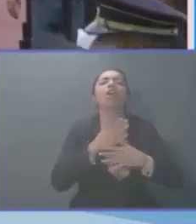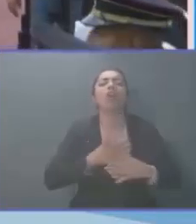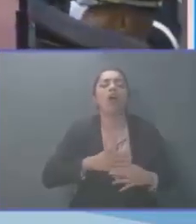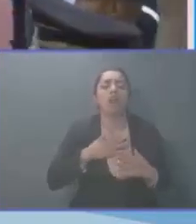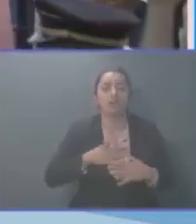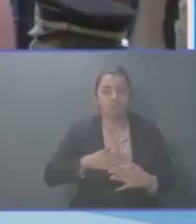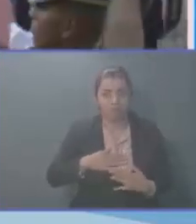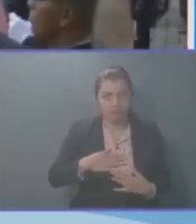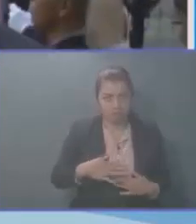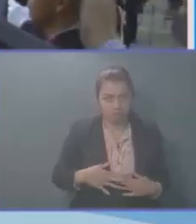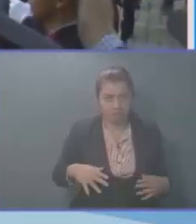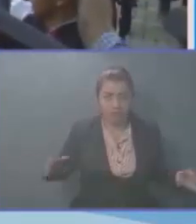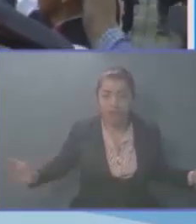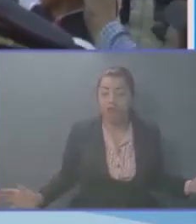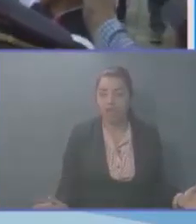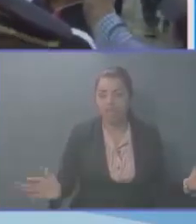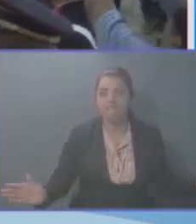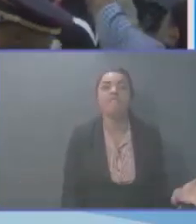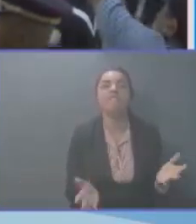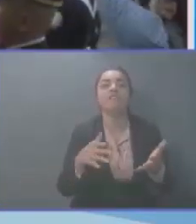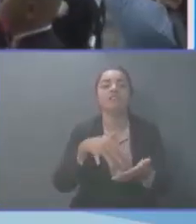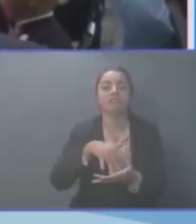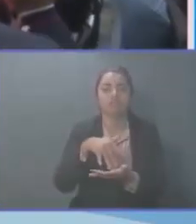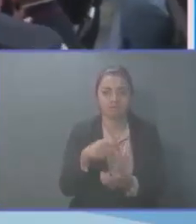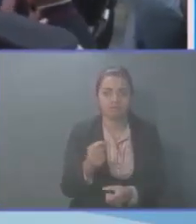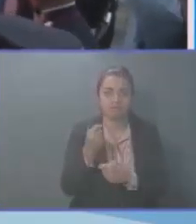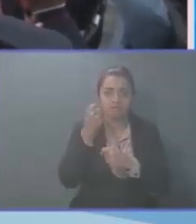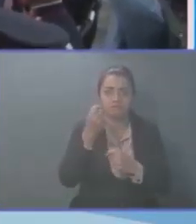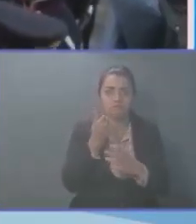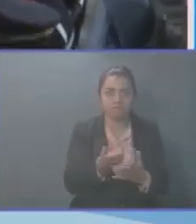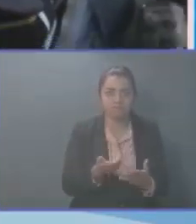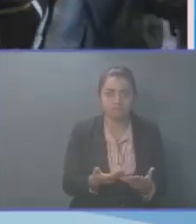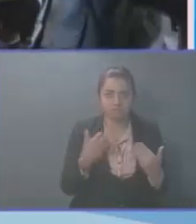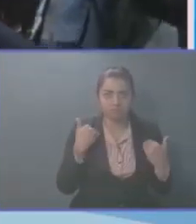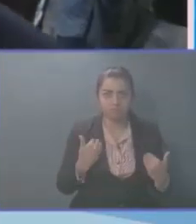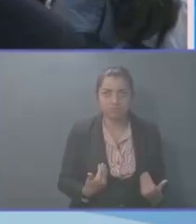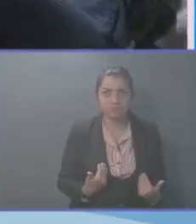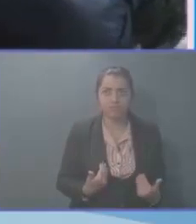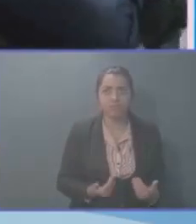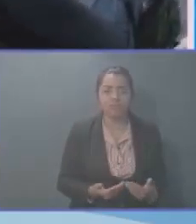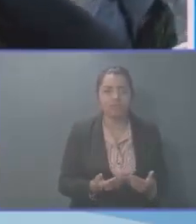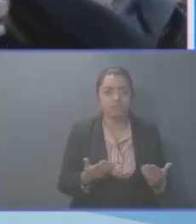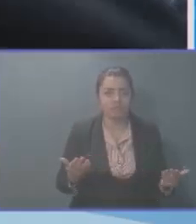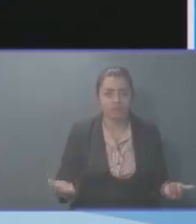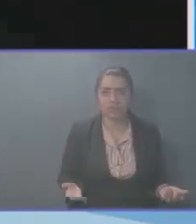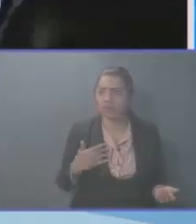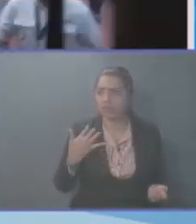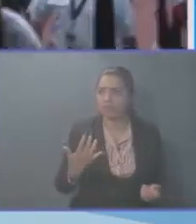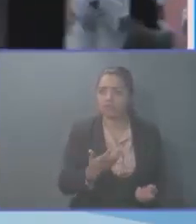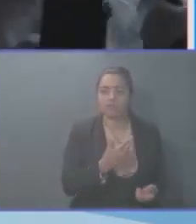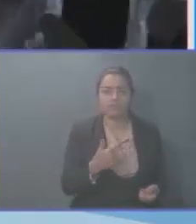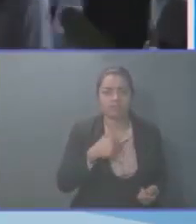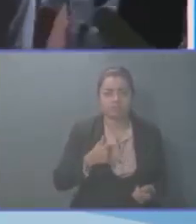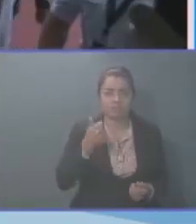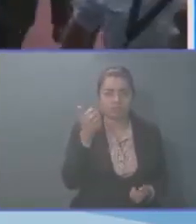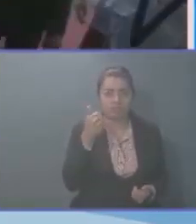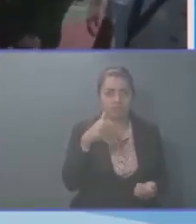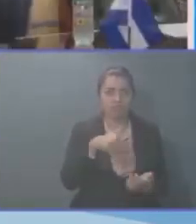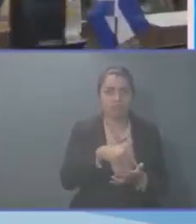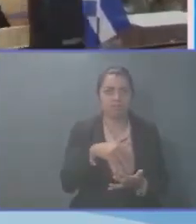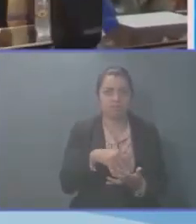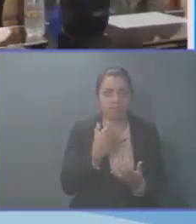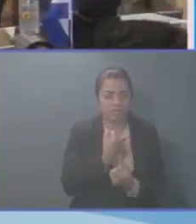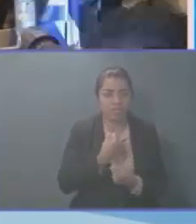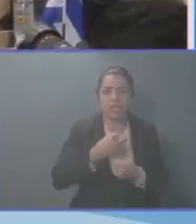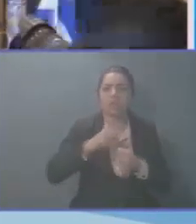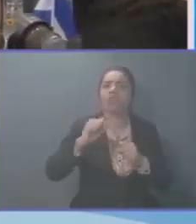hizo de llamado de insurrección, si al final el derecho de insurrección está, y para nosotros es bueno que esté, porque es el derecho del pueblo a